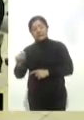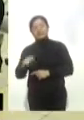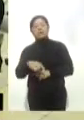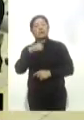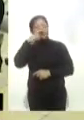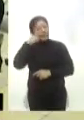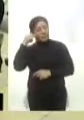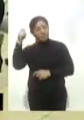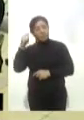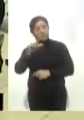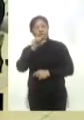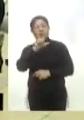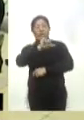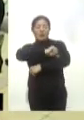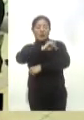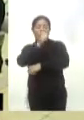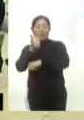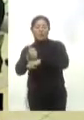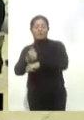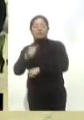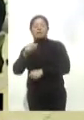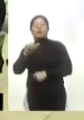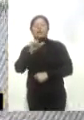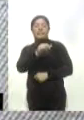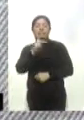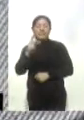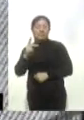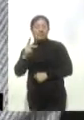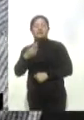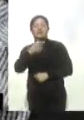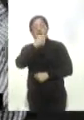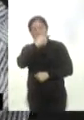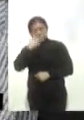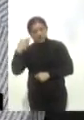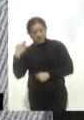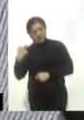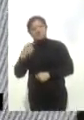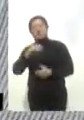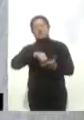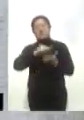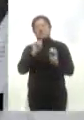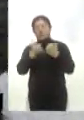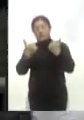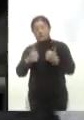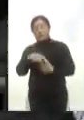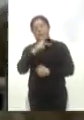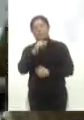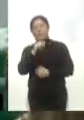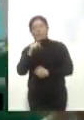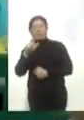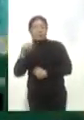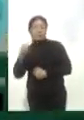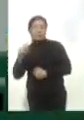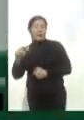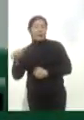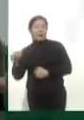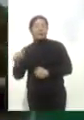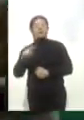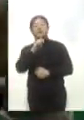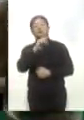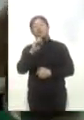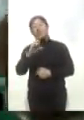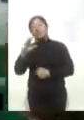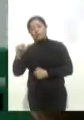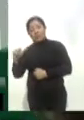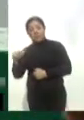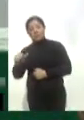Zapata, Acuamanala, Apetatitlán, Alzayanca, Xicotzinco, Calpulalpan, Papalotla, Tocatlán, Atlangatepec,